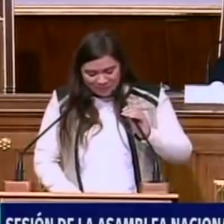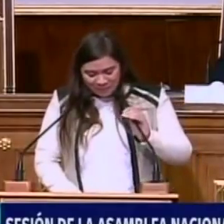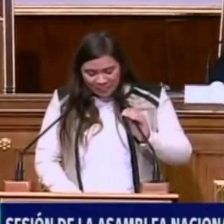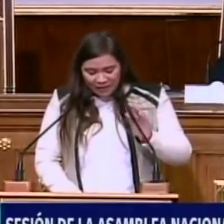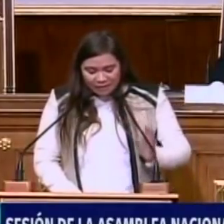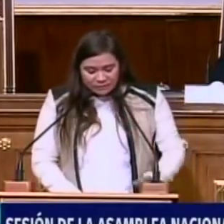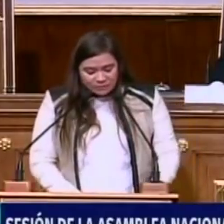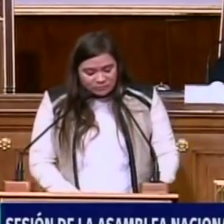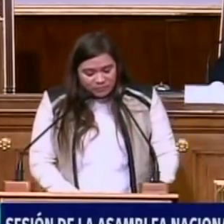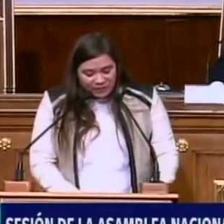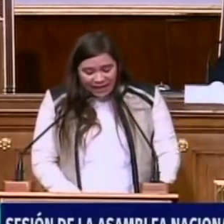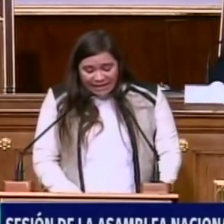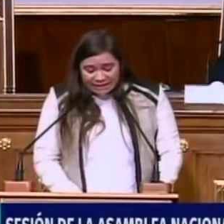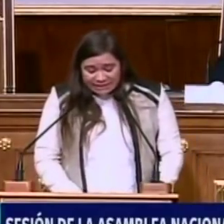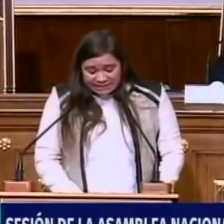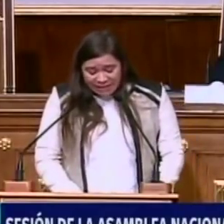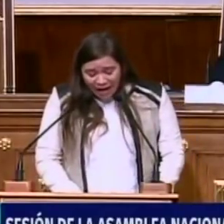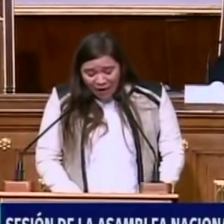favor.